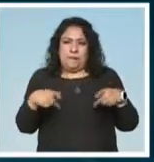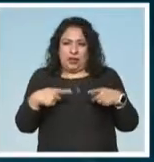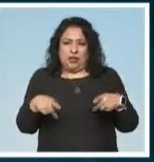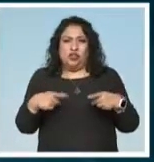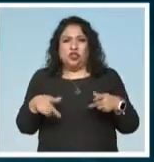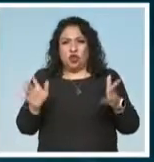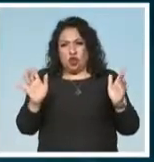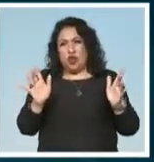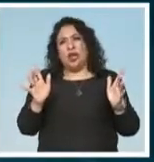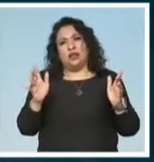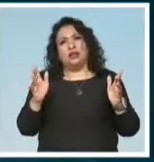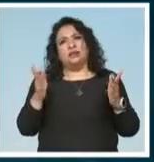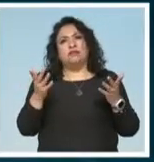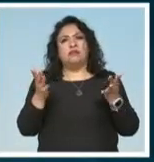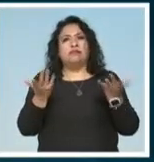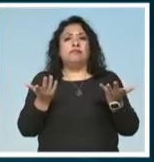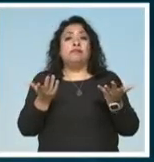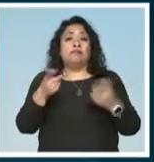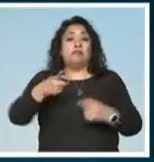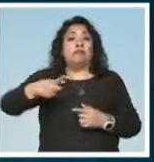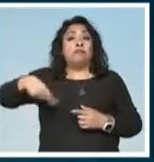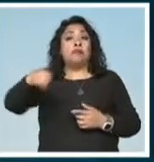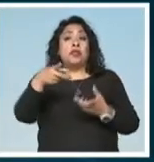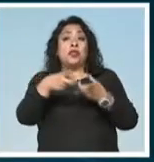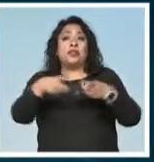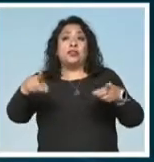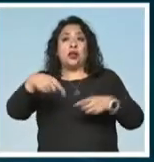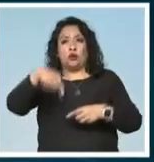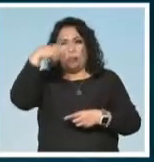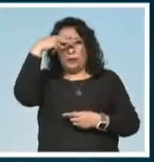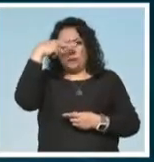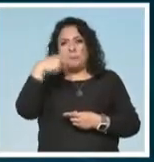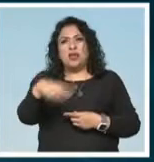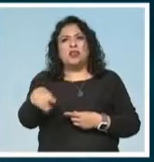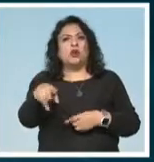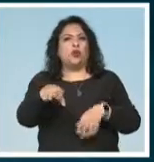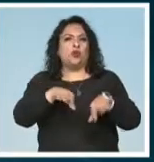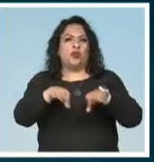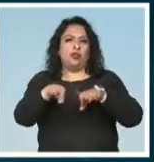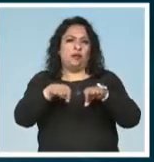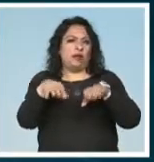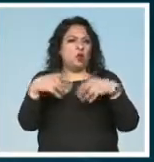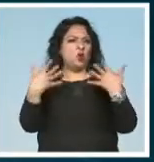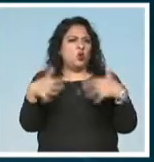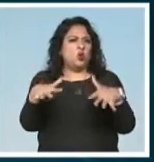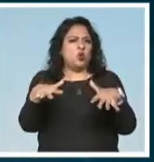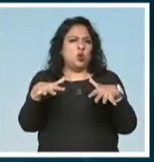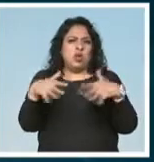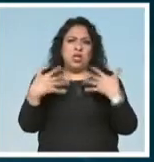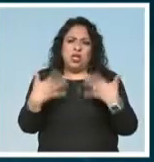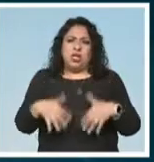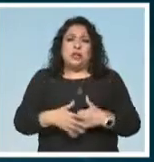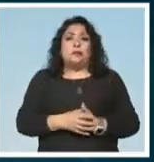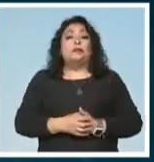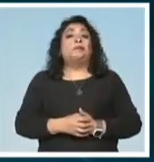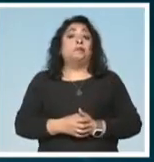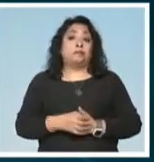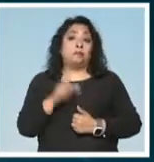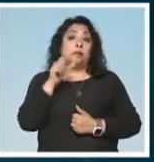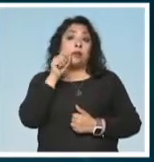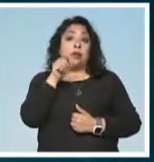los personajes que desarrollan en México un trabajo excepcional, y a